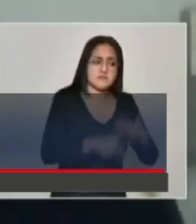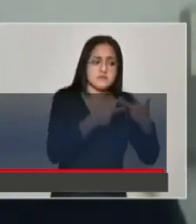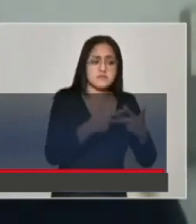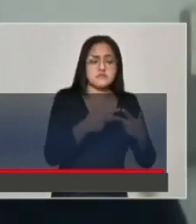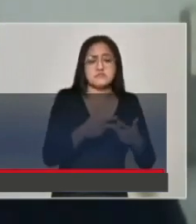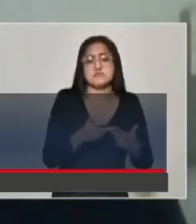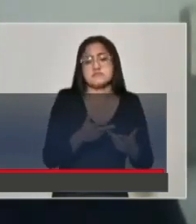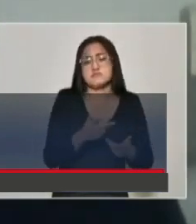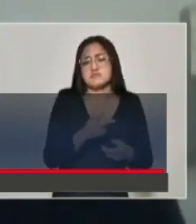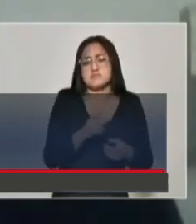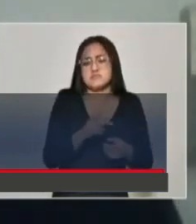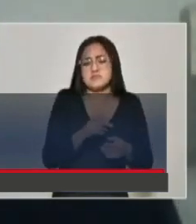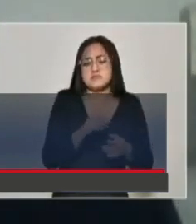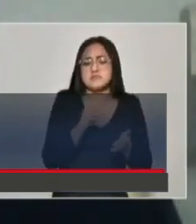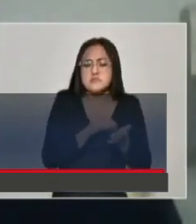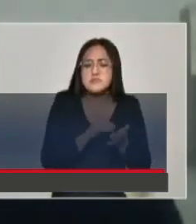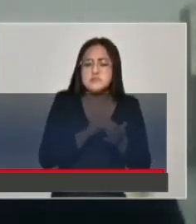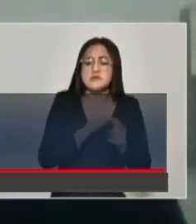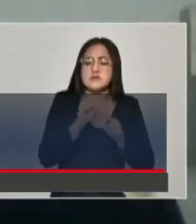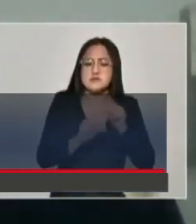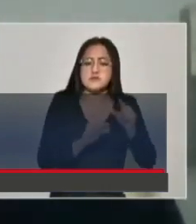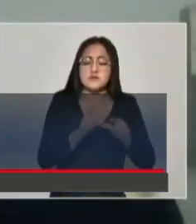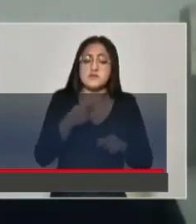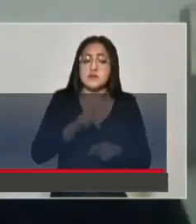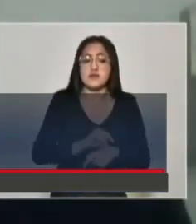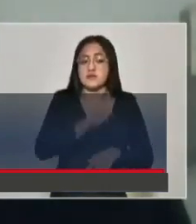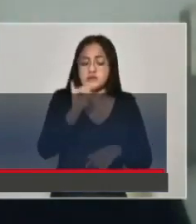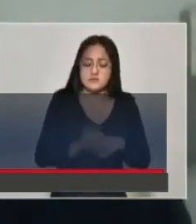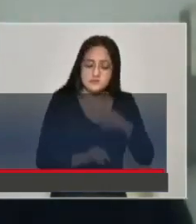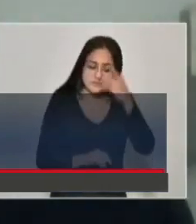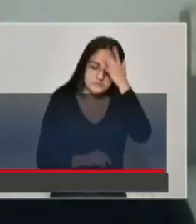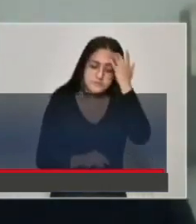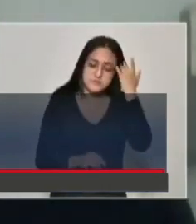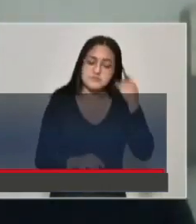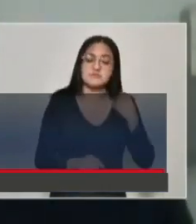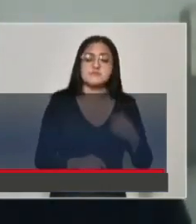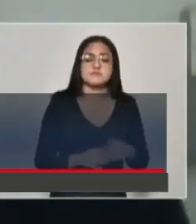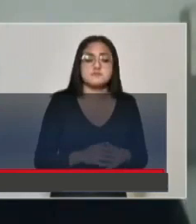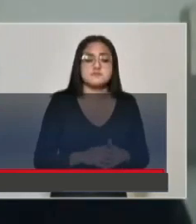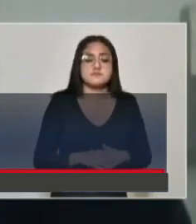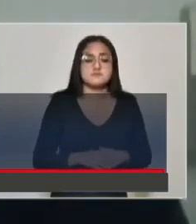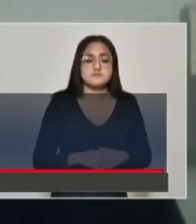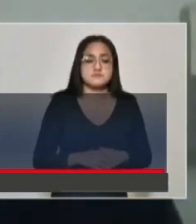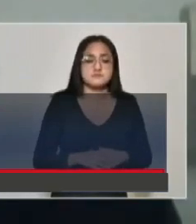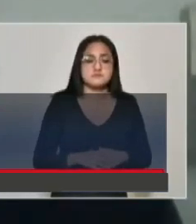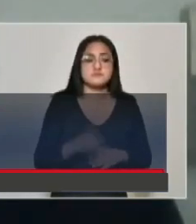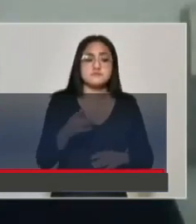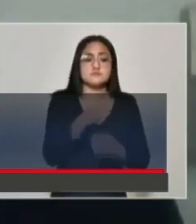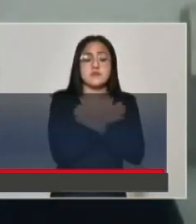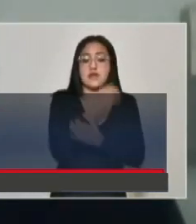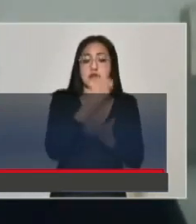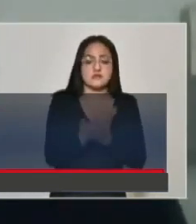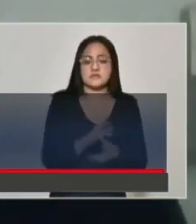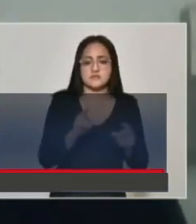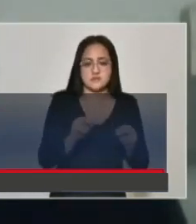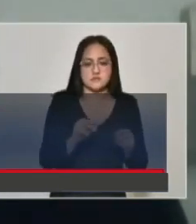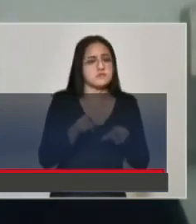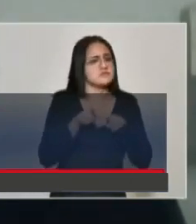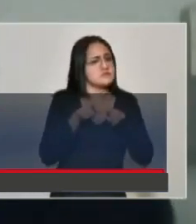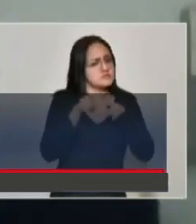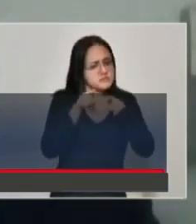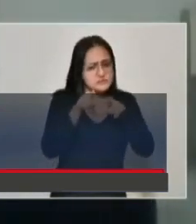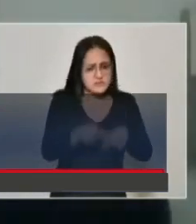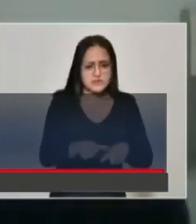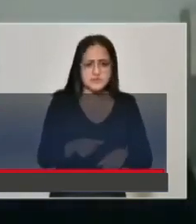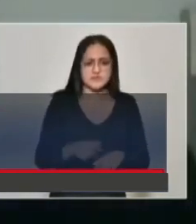intermitente, pero jamás se cancela el proceso educativo. Es